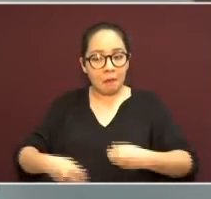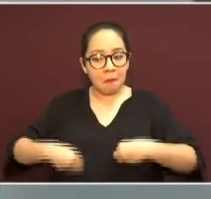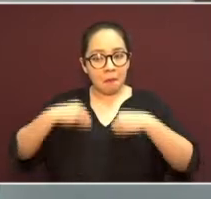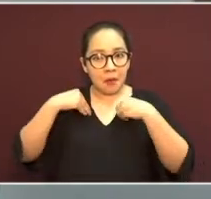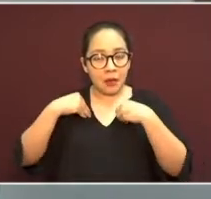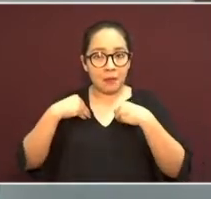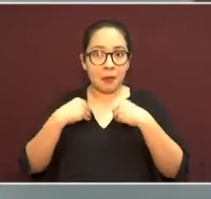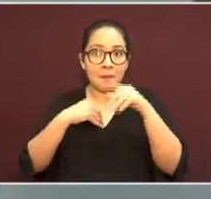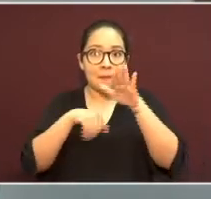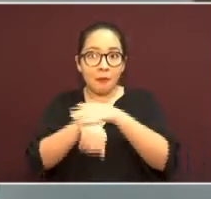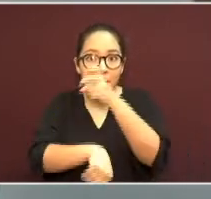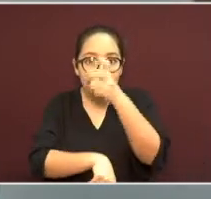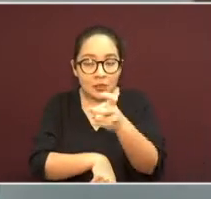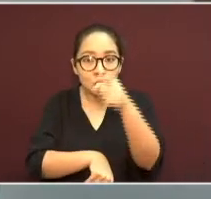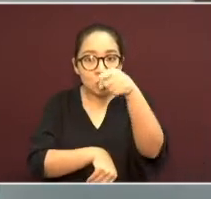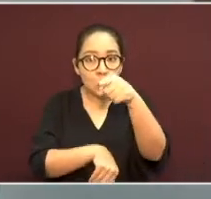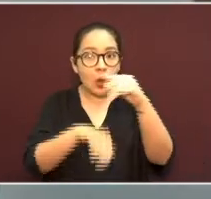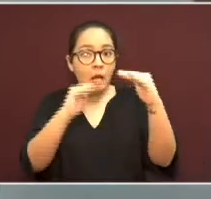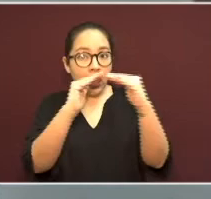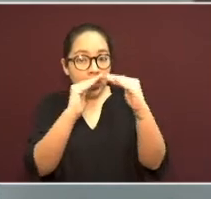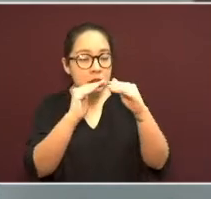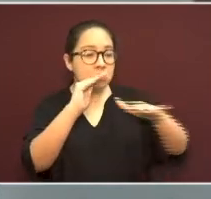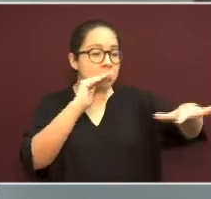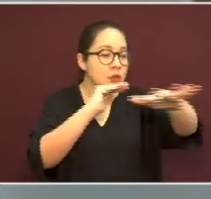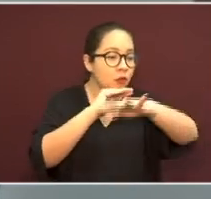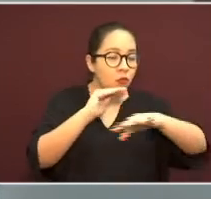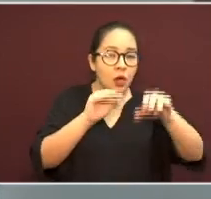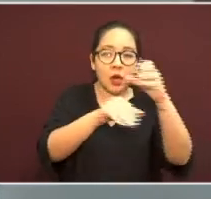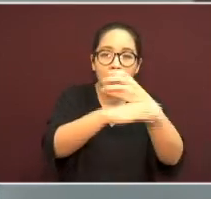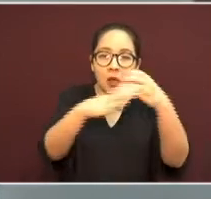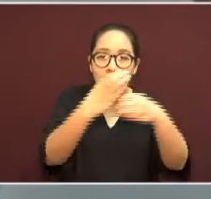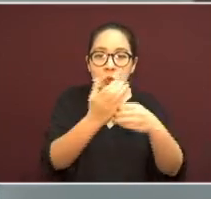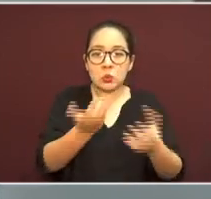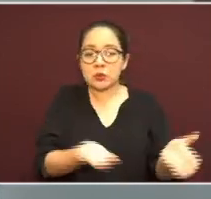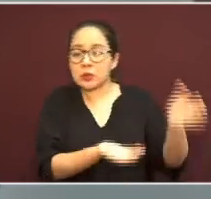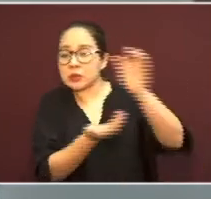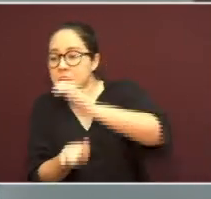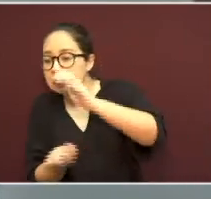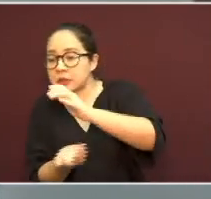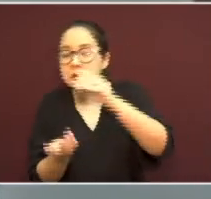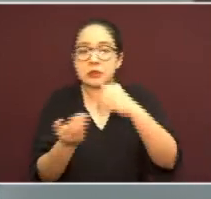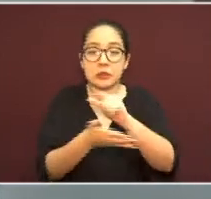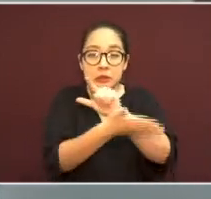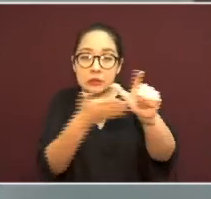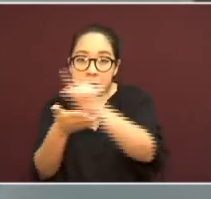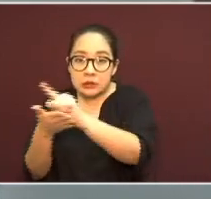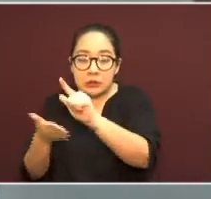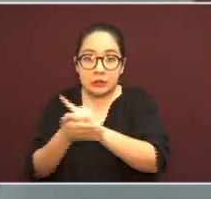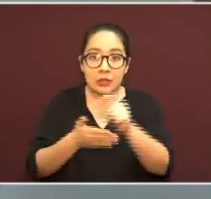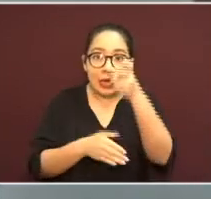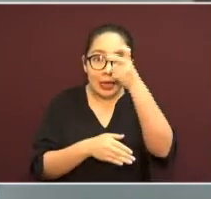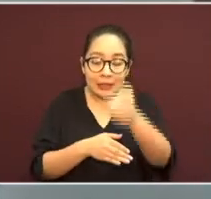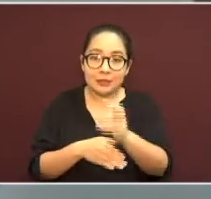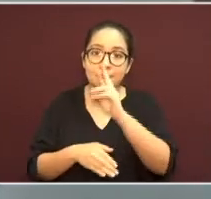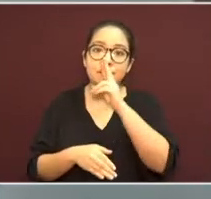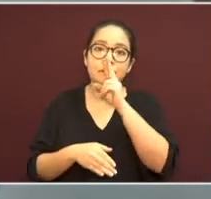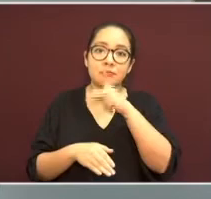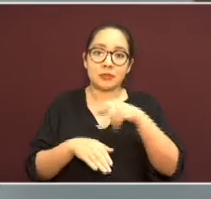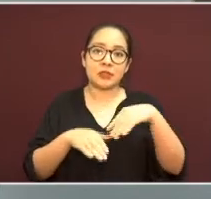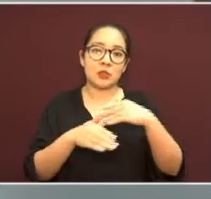lava tapa voltea y tira es mucho más sencillo y menos dañino para el medio ambiente